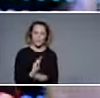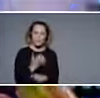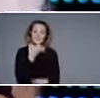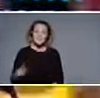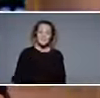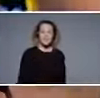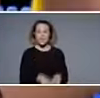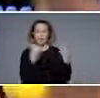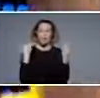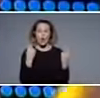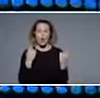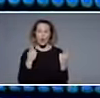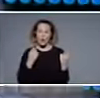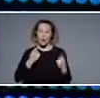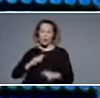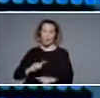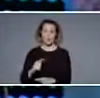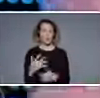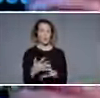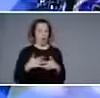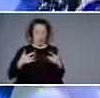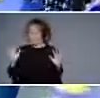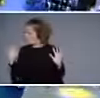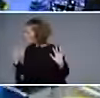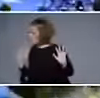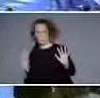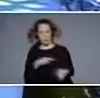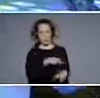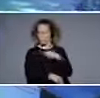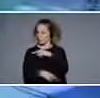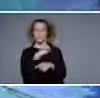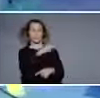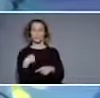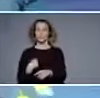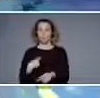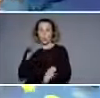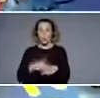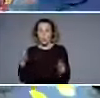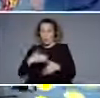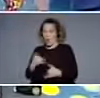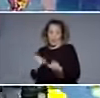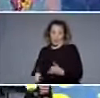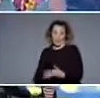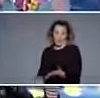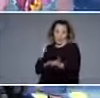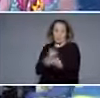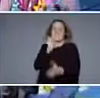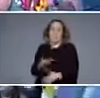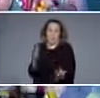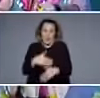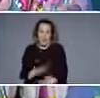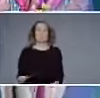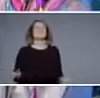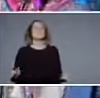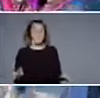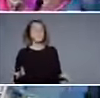se lava las manos, que sin culpable nadie pagará por ella.